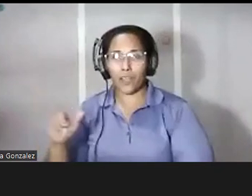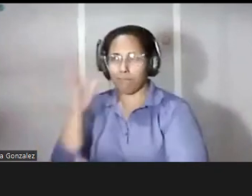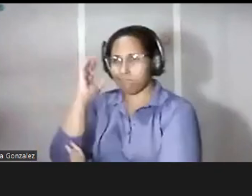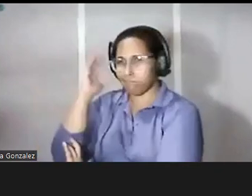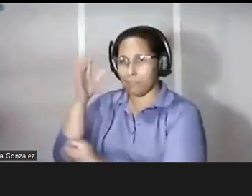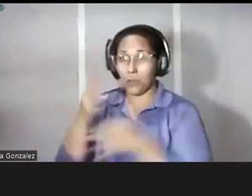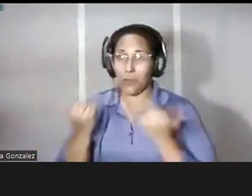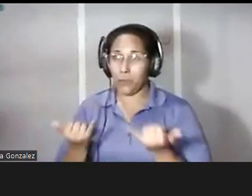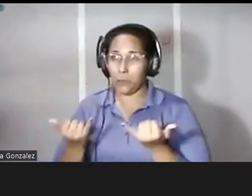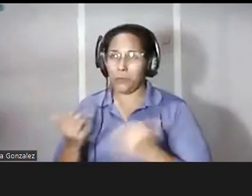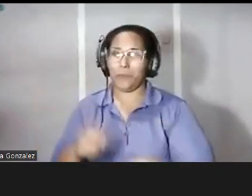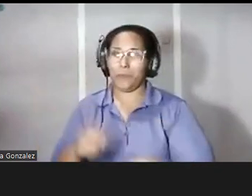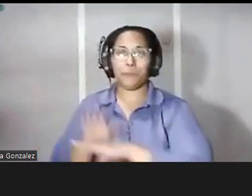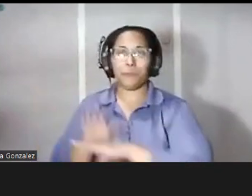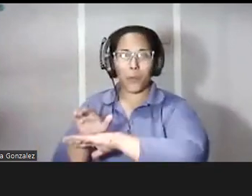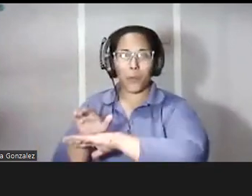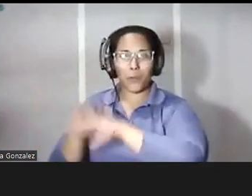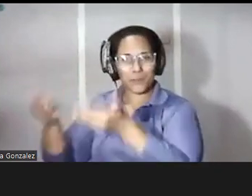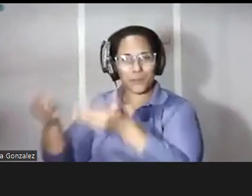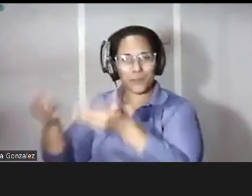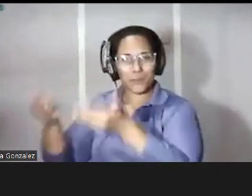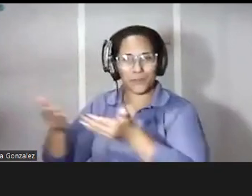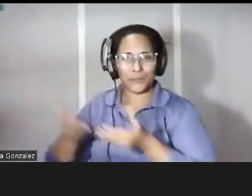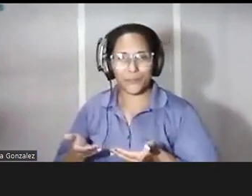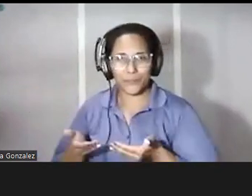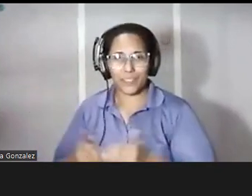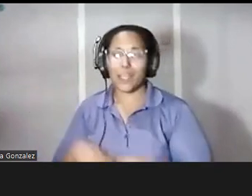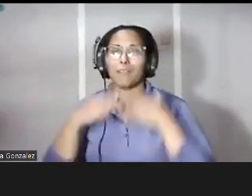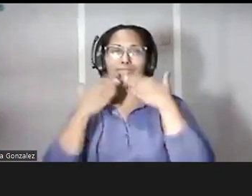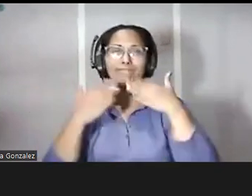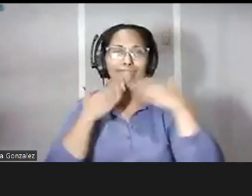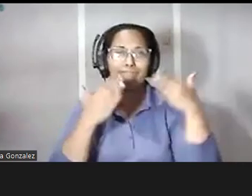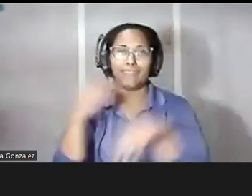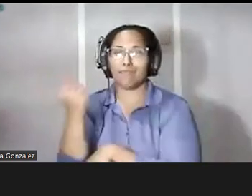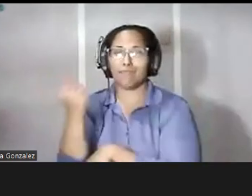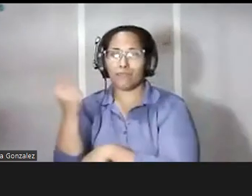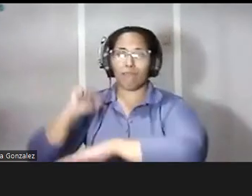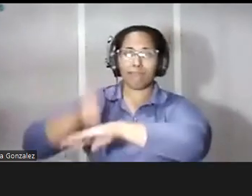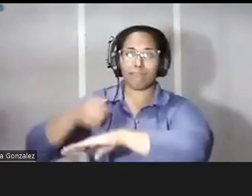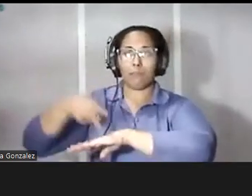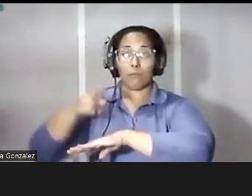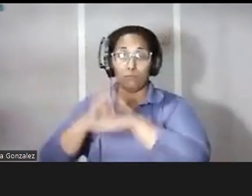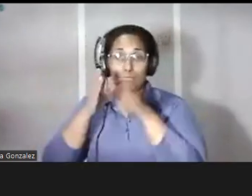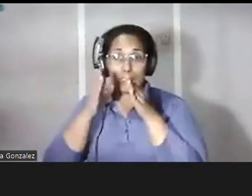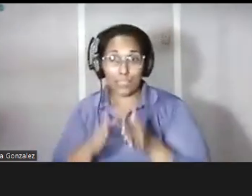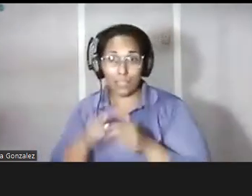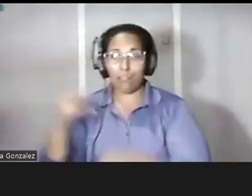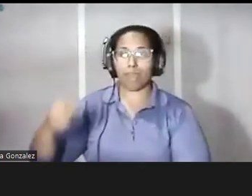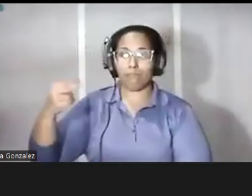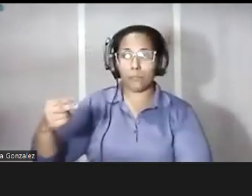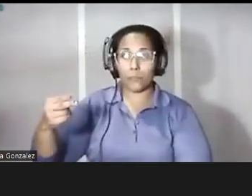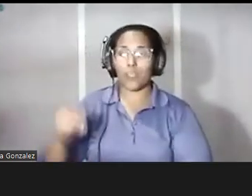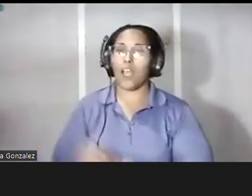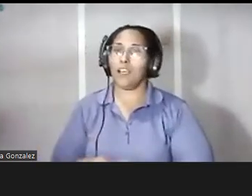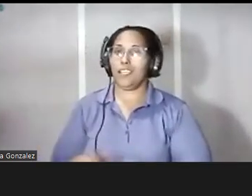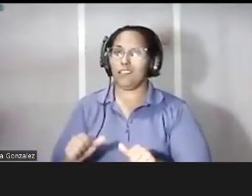noche. Así que le damos la bienvenida y agradecemos como siempre a la Fundación Puertorriqueña de las Humanidades que nos